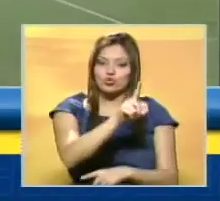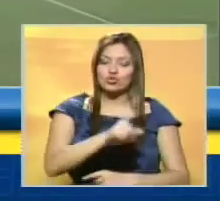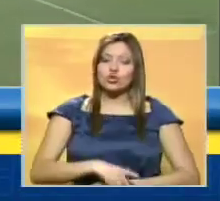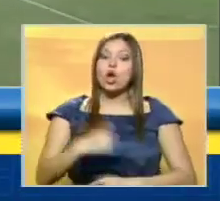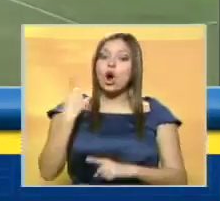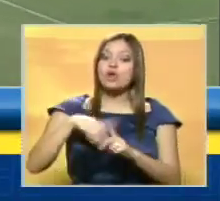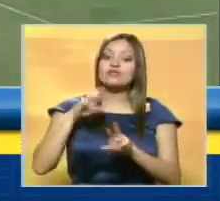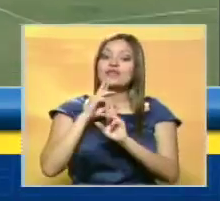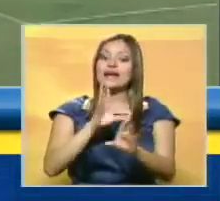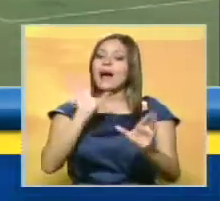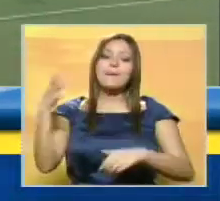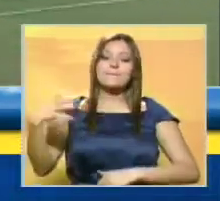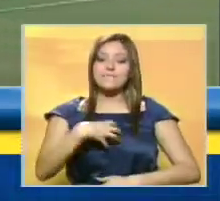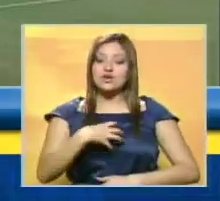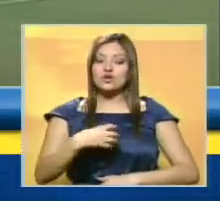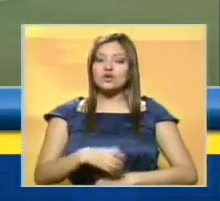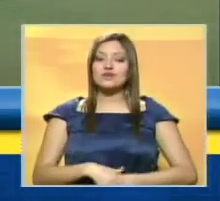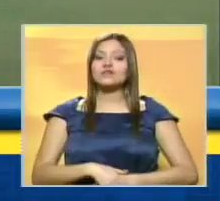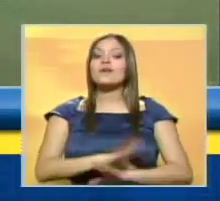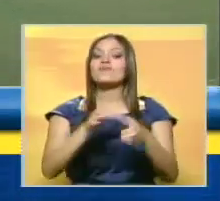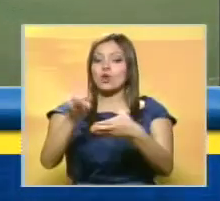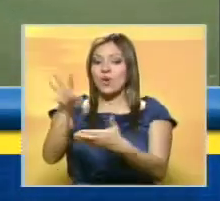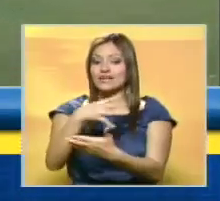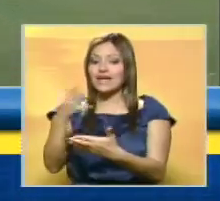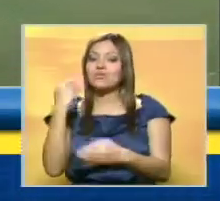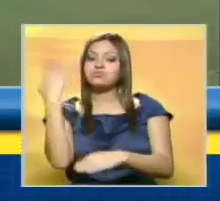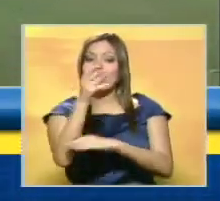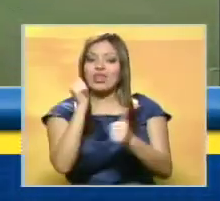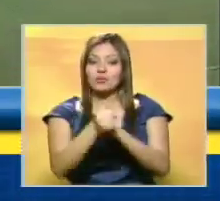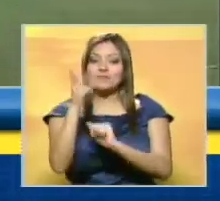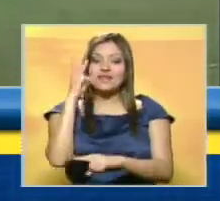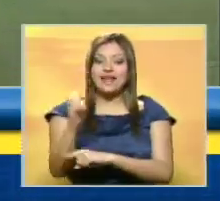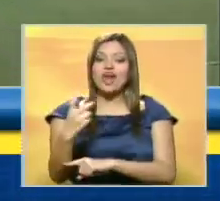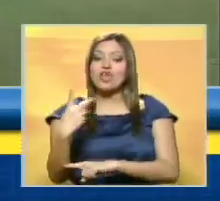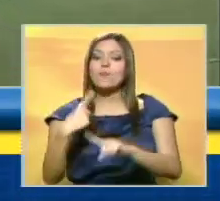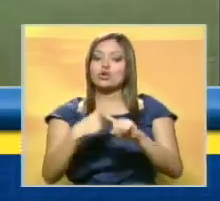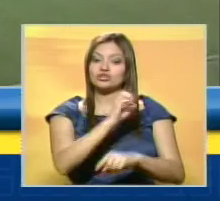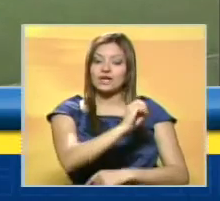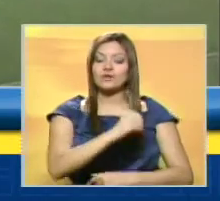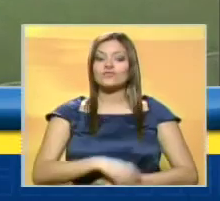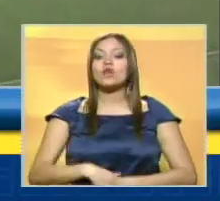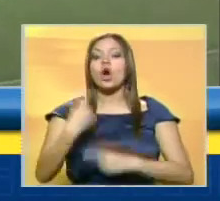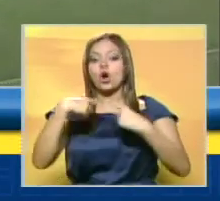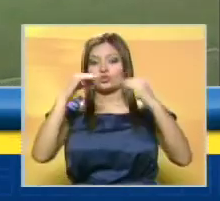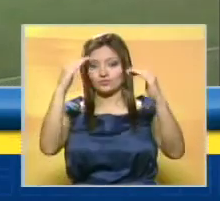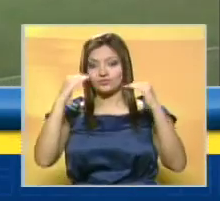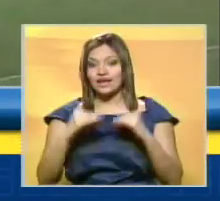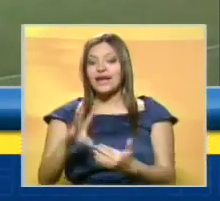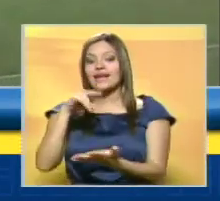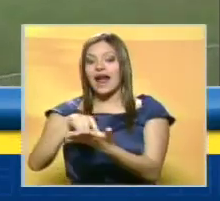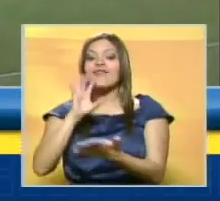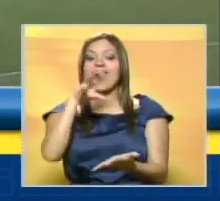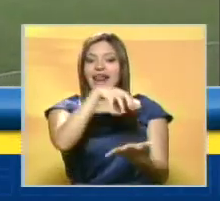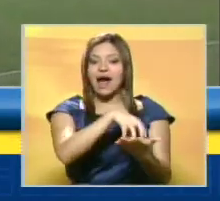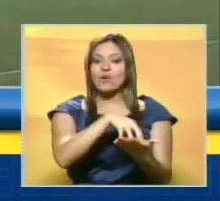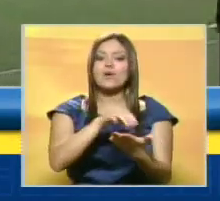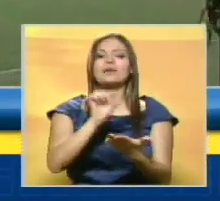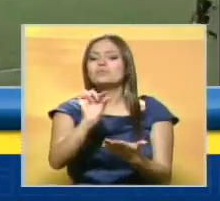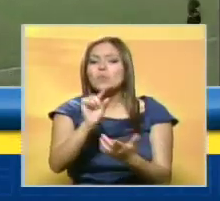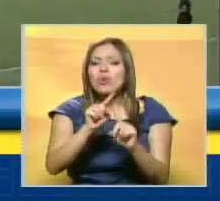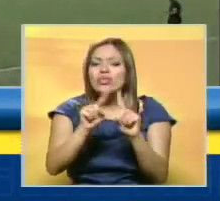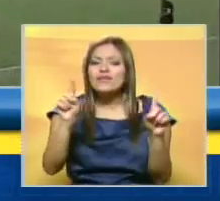de esta jornada, el campeón del torneo de apertura, Mineros de Guayana, venció al Deportivo Petare 2-0, mientras que el Carabobo superó al Aragua por la mínima